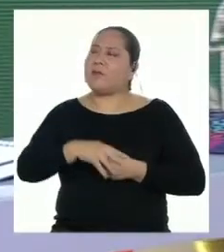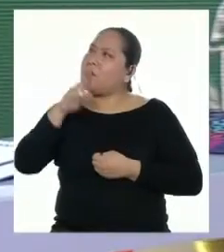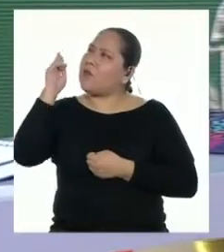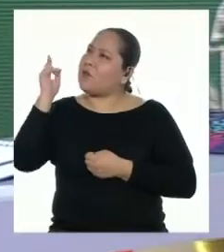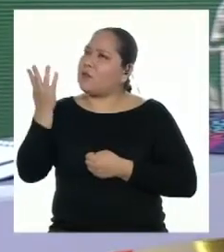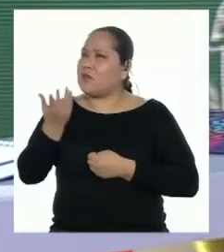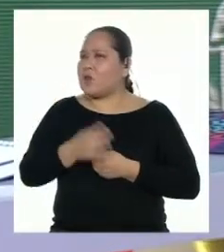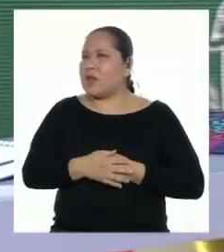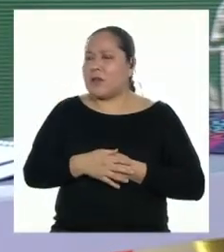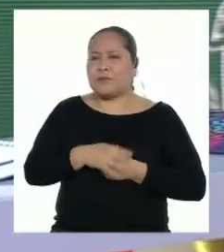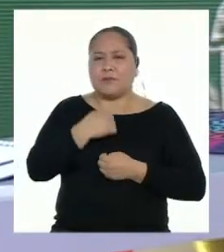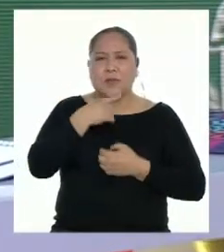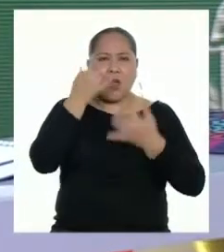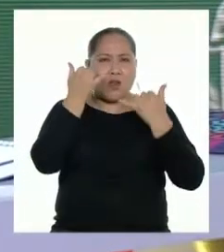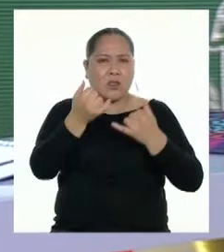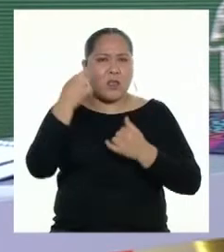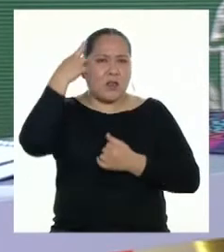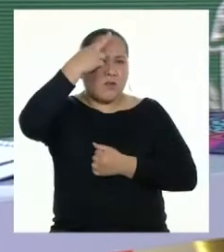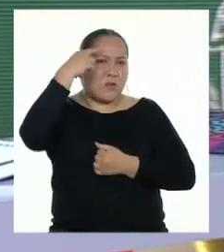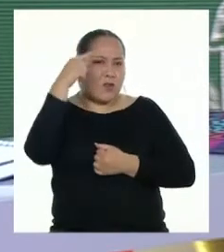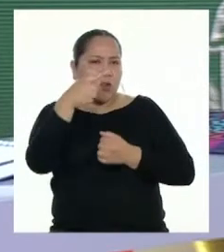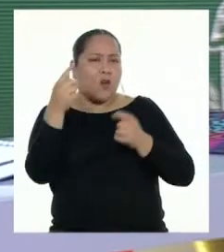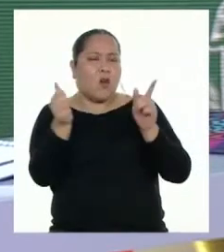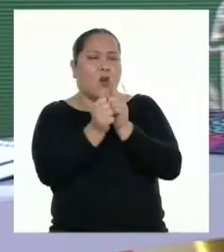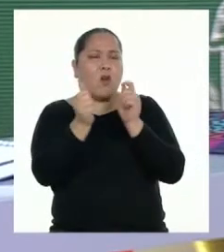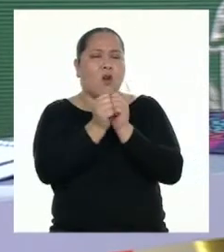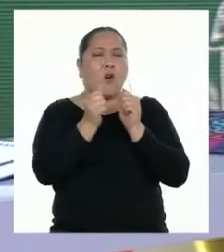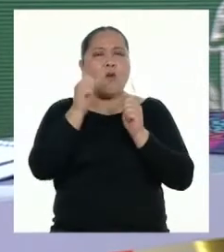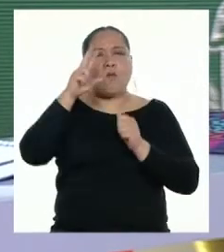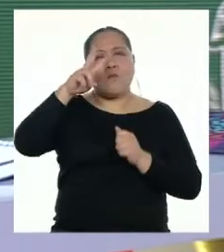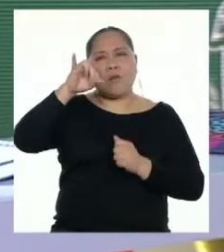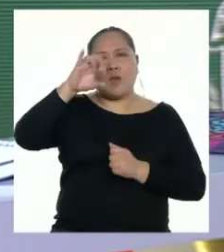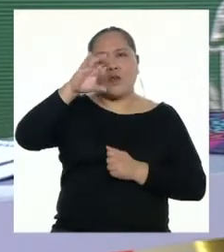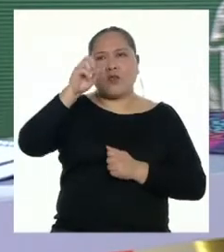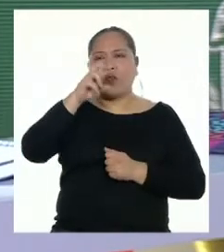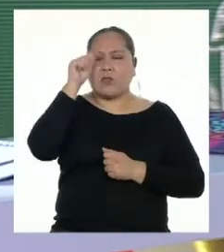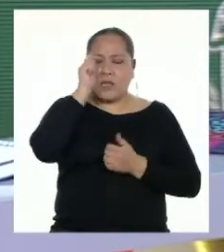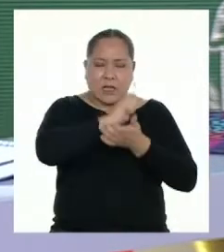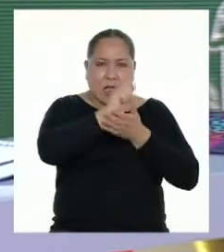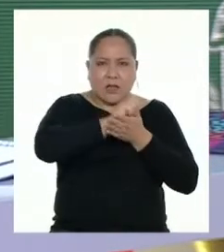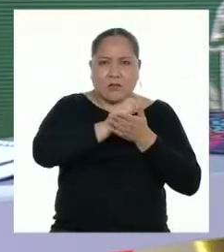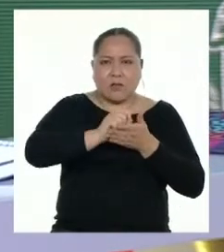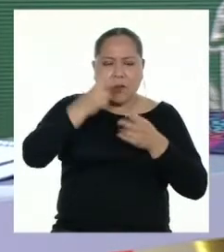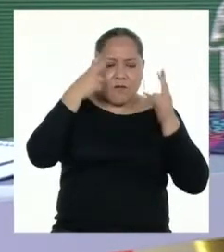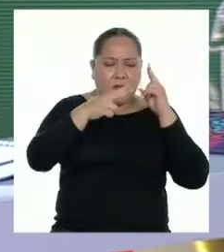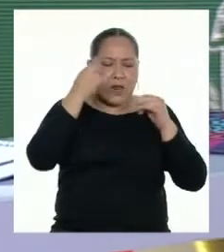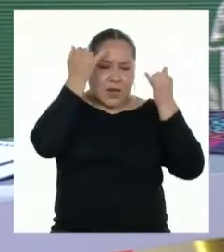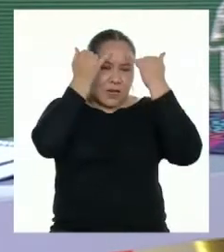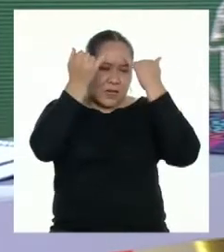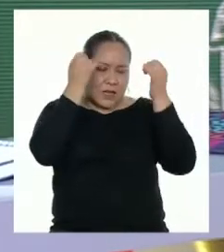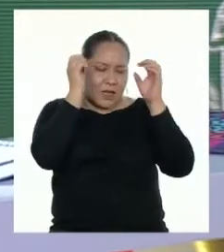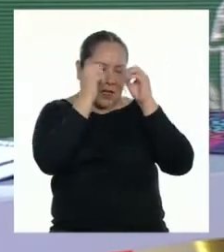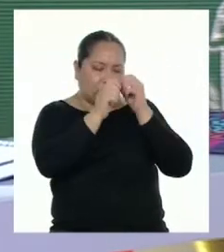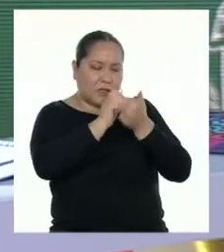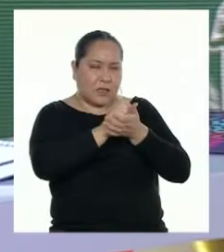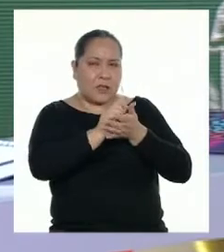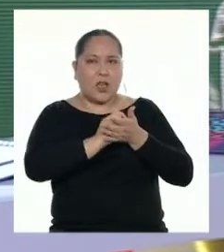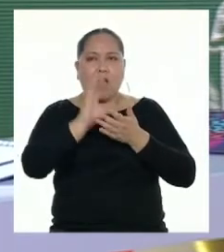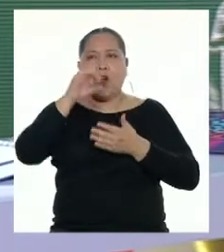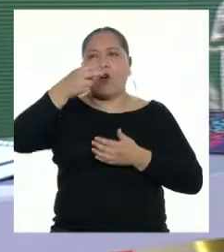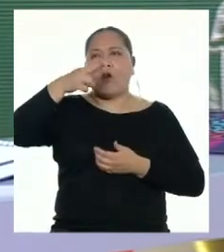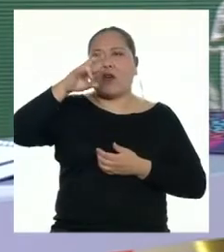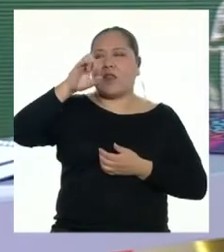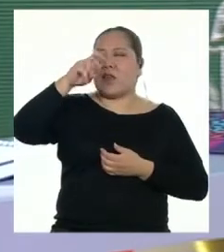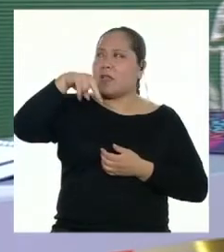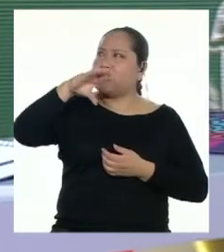Profesora, acabamos de reflexionar con Víctor. Si al textualizar tiene en cuenta criterios como la escritura de sus ideas con coherencia y cohesión